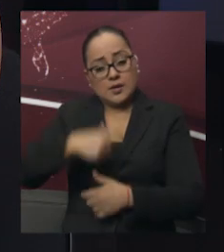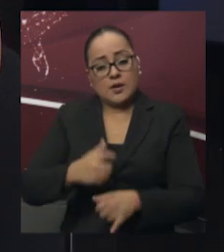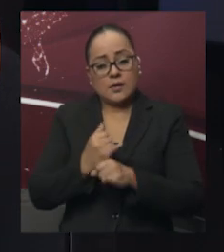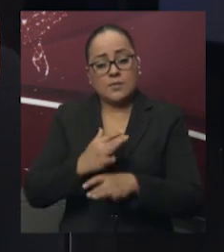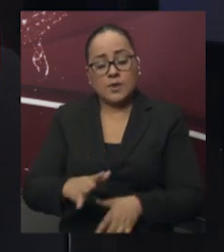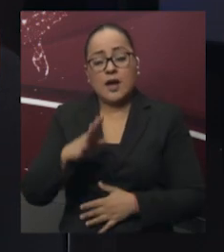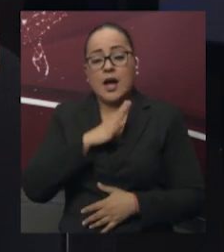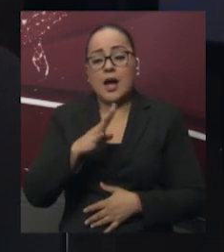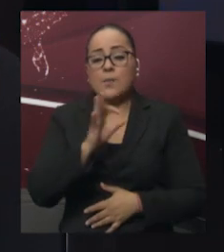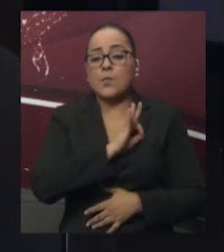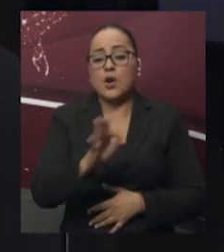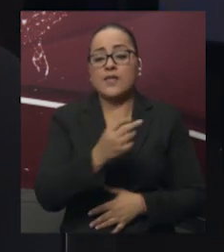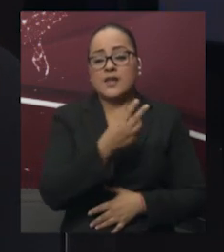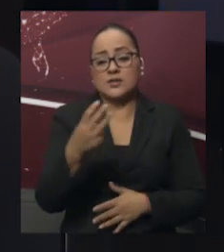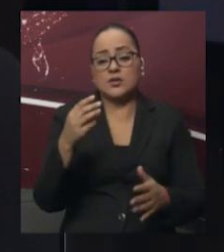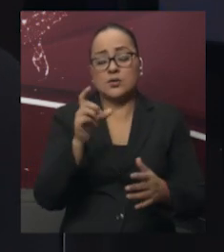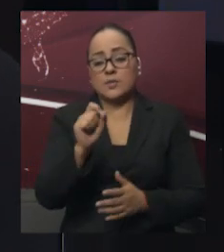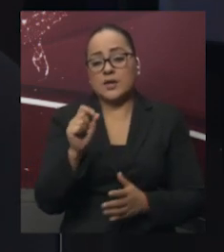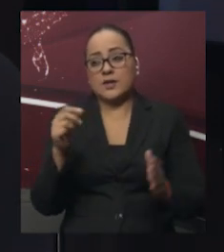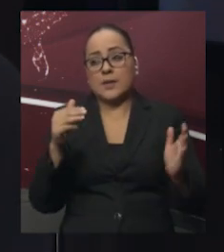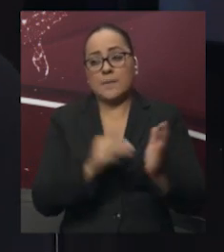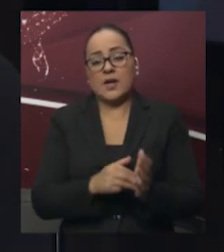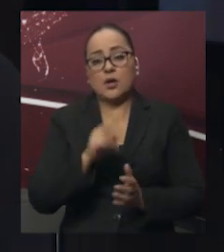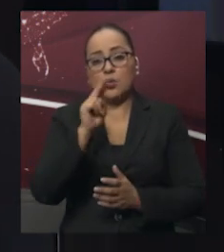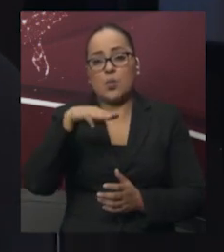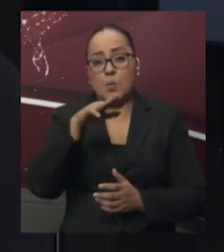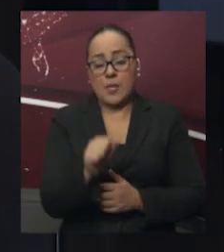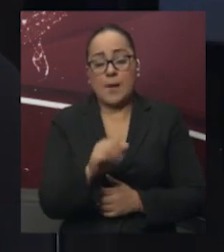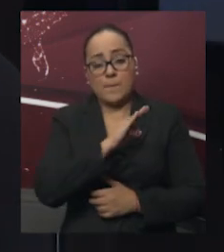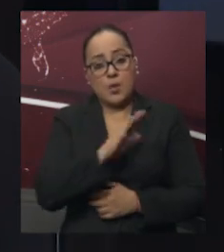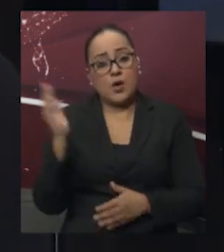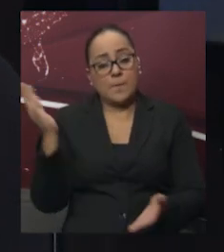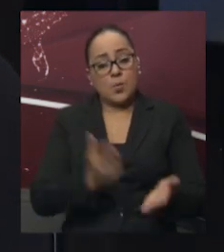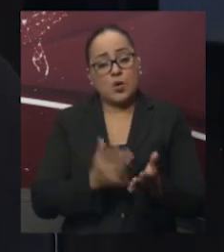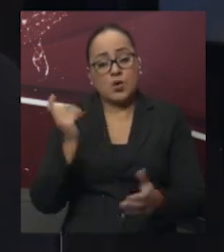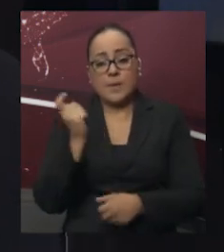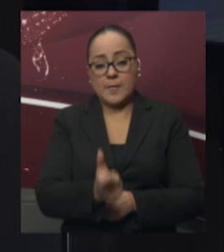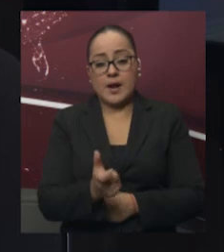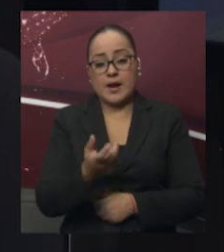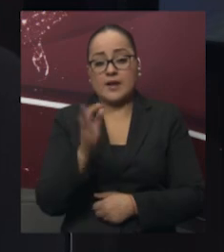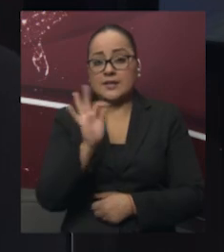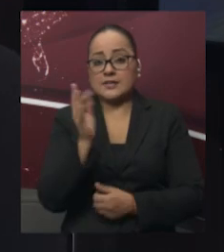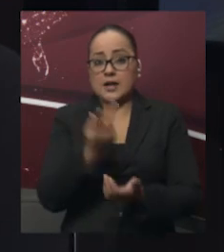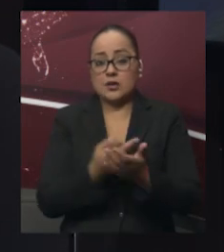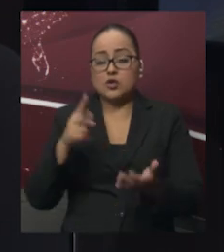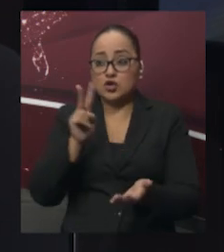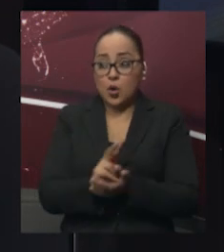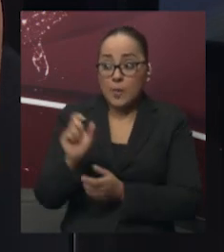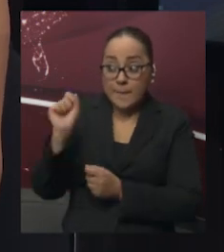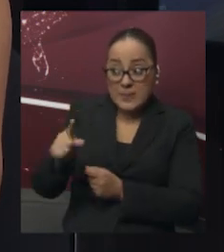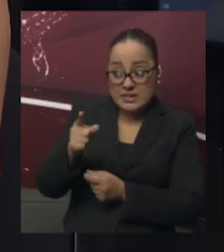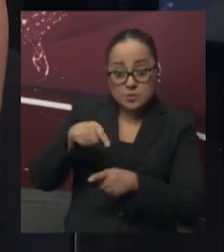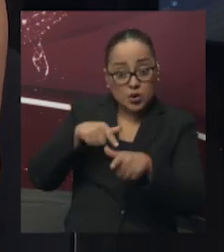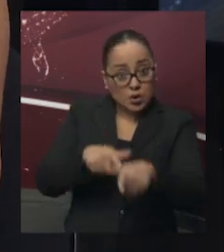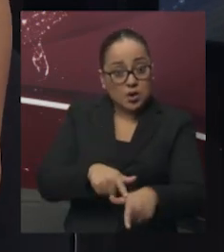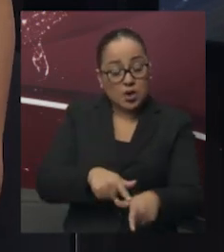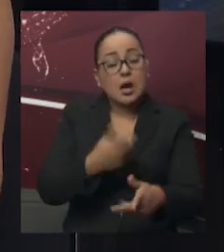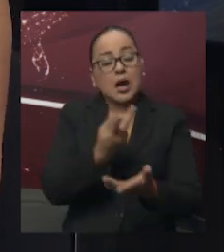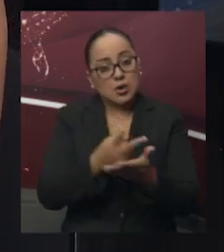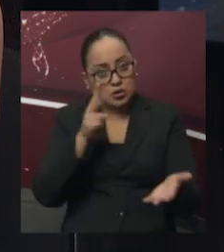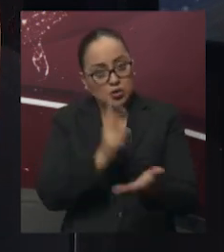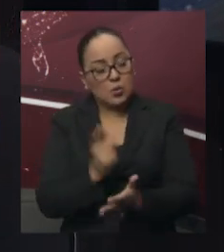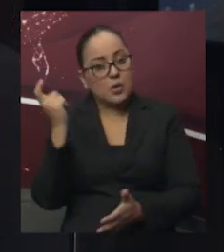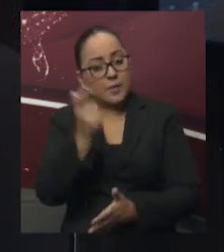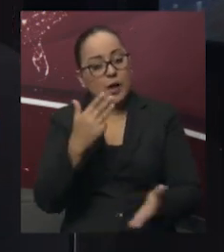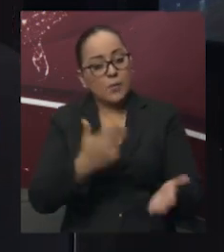hasta 320,000 unidades de salario, que puede ser el doble en caso de reincidencia. Entonces, hay un marco normativo,